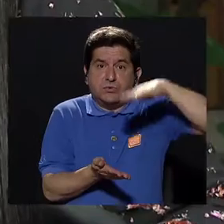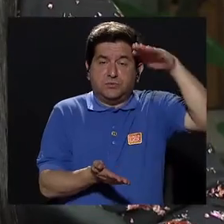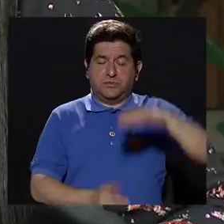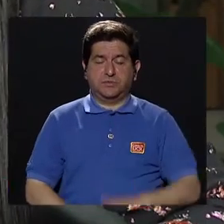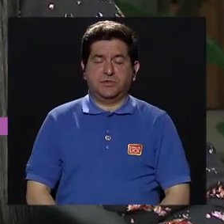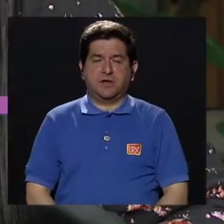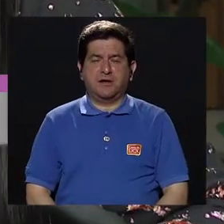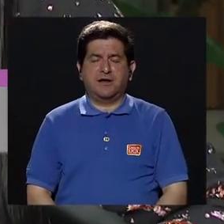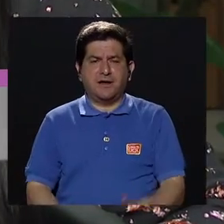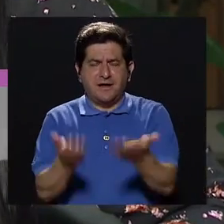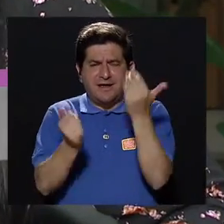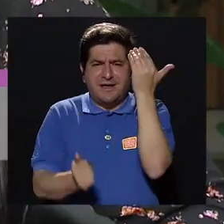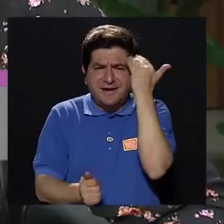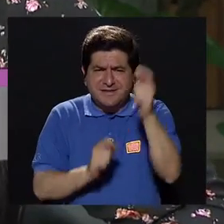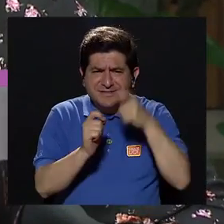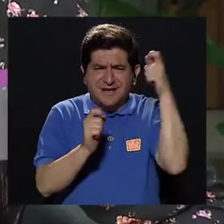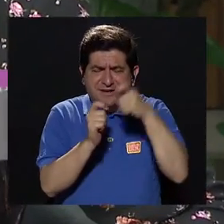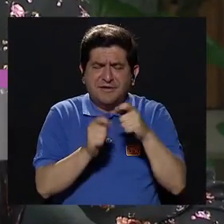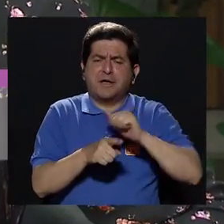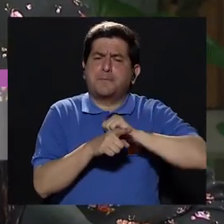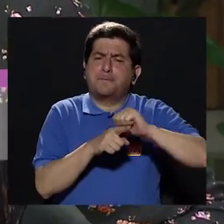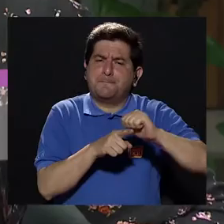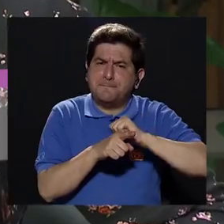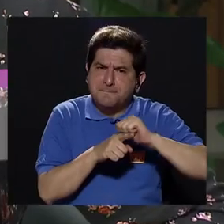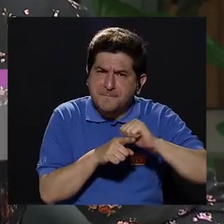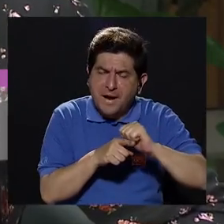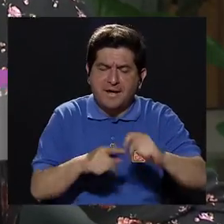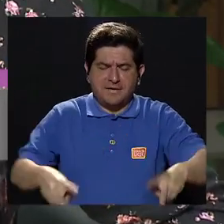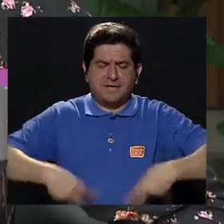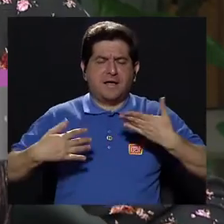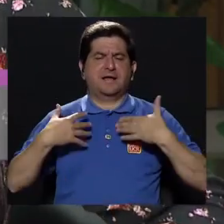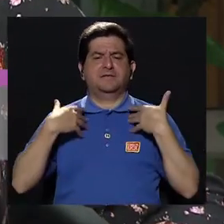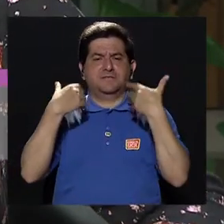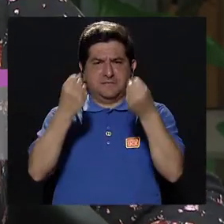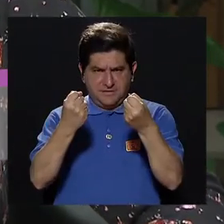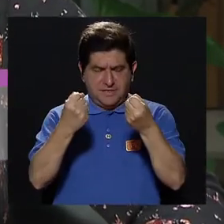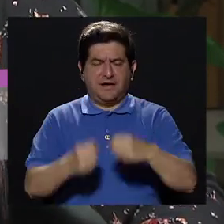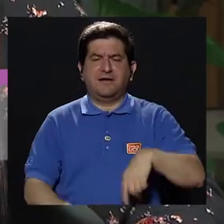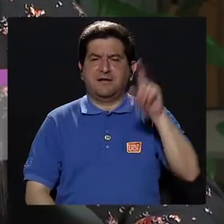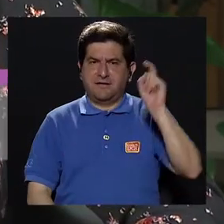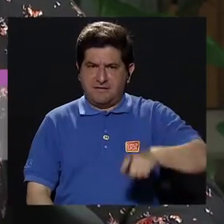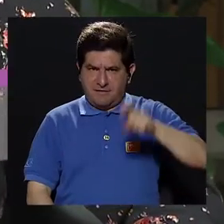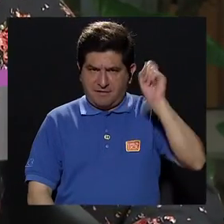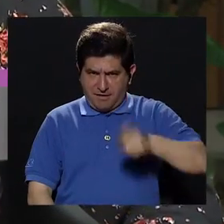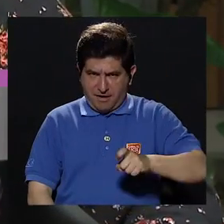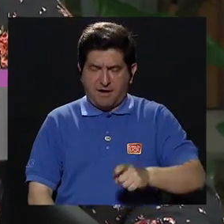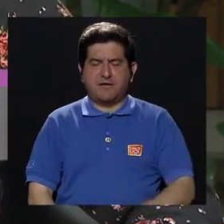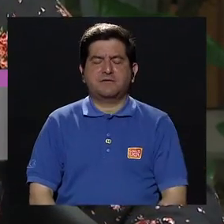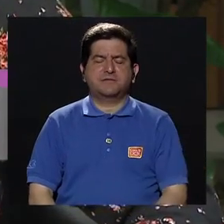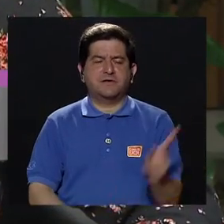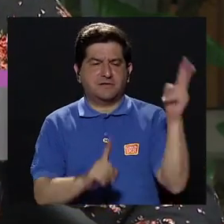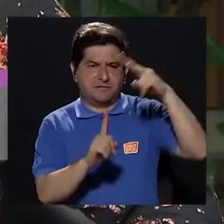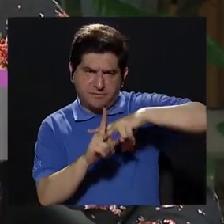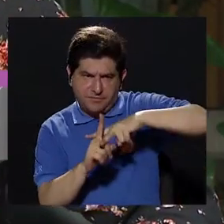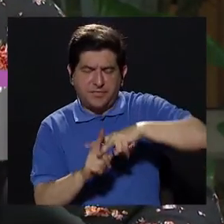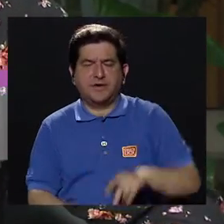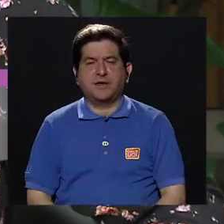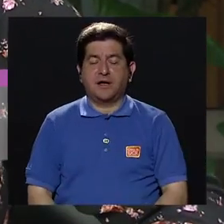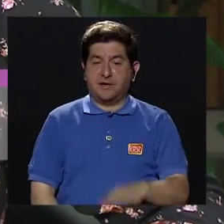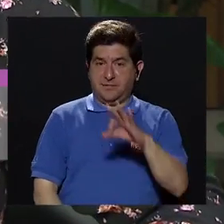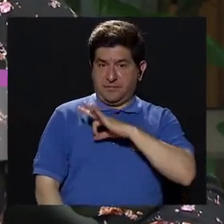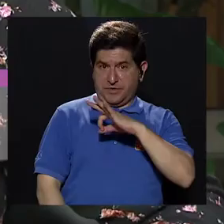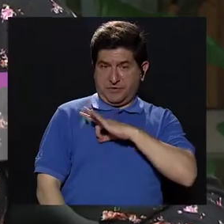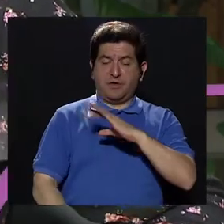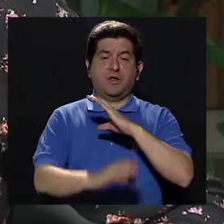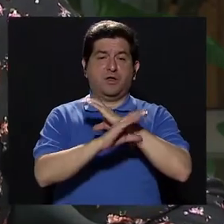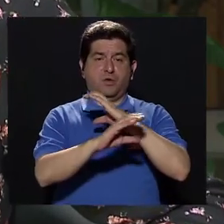crecimiento. Bueno, y queremos saber específicamente qué prácticas de vida saludables tenemos que poner en marcha para